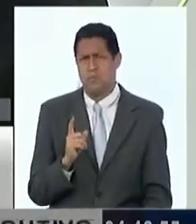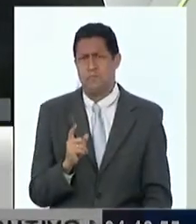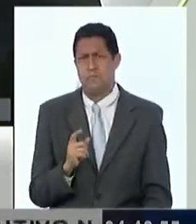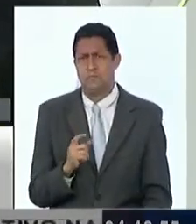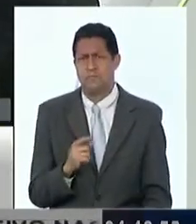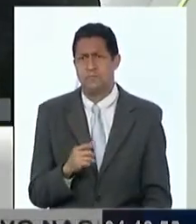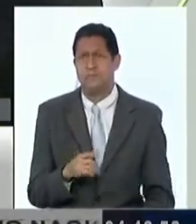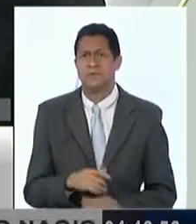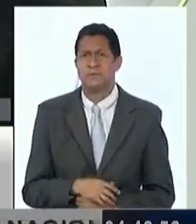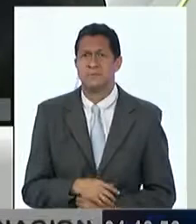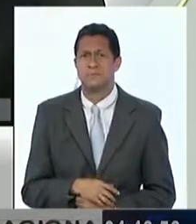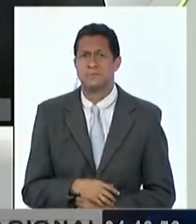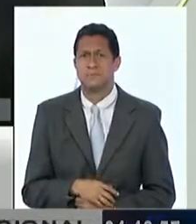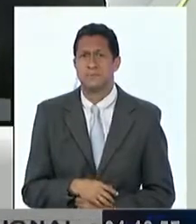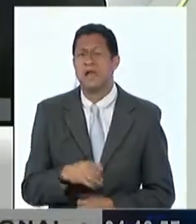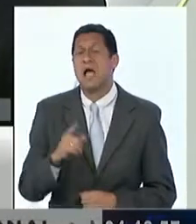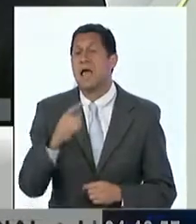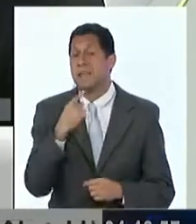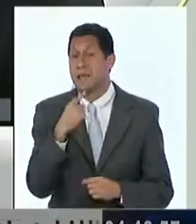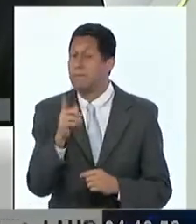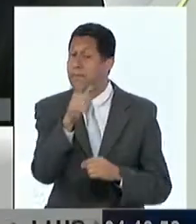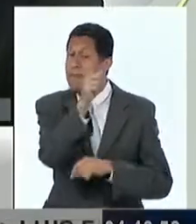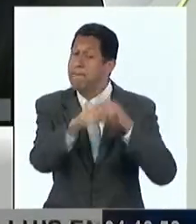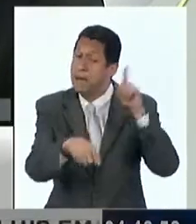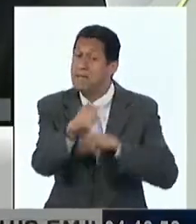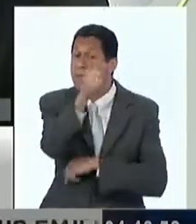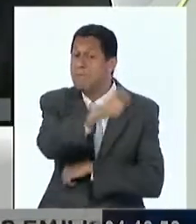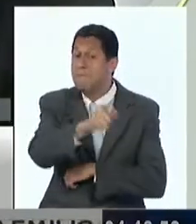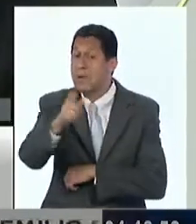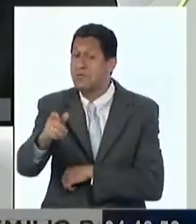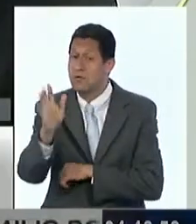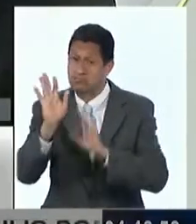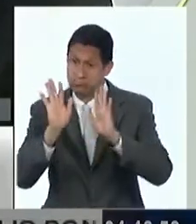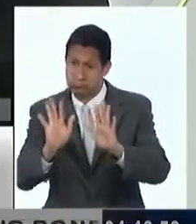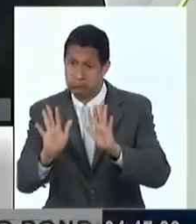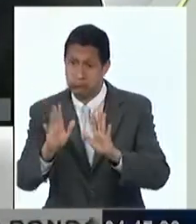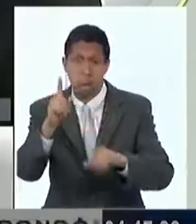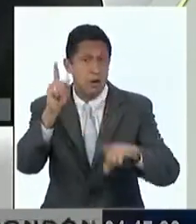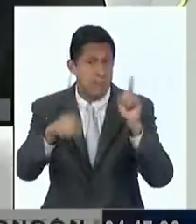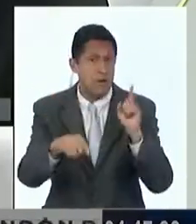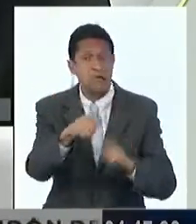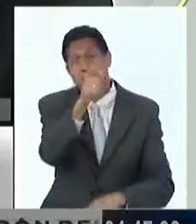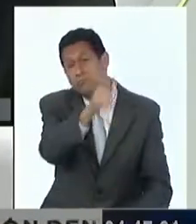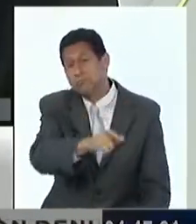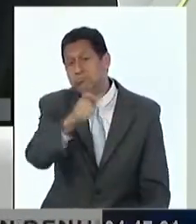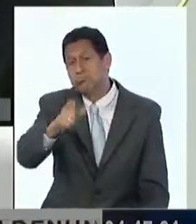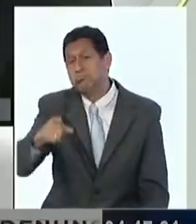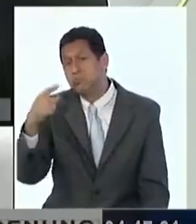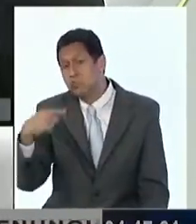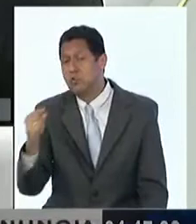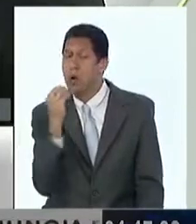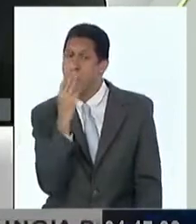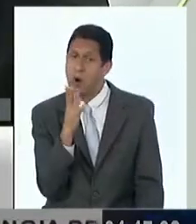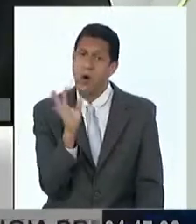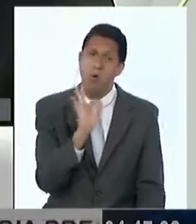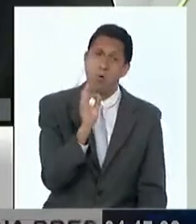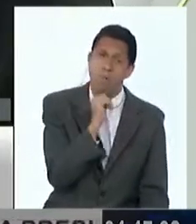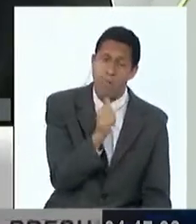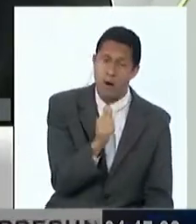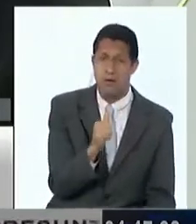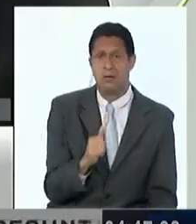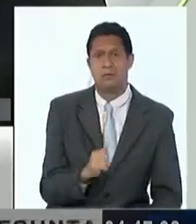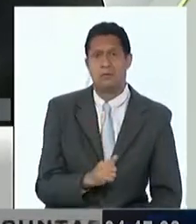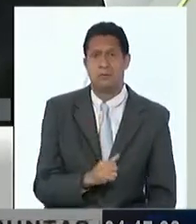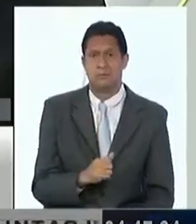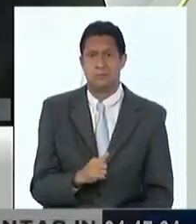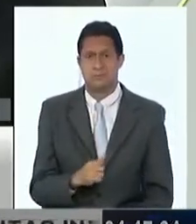requiere de cirugía hay que individualizar el paciente hay que individual individualizar cuáles son los beneficios y sus contras